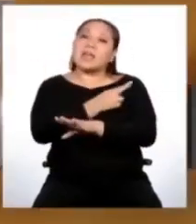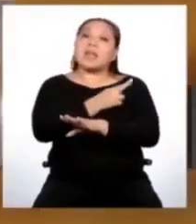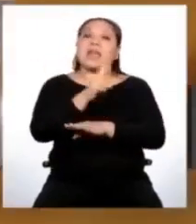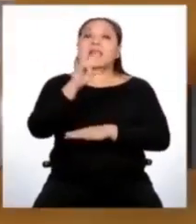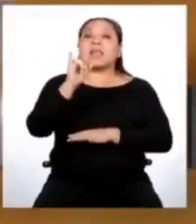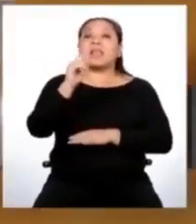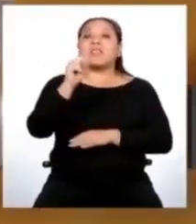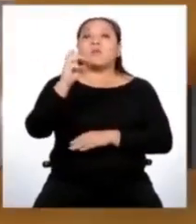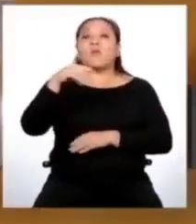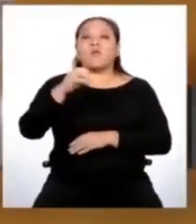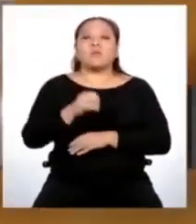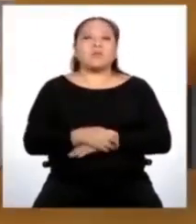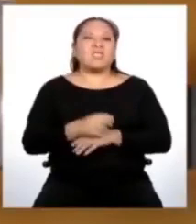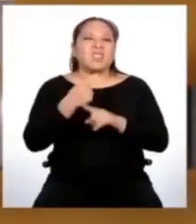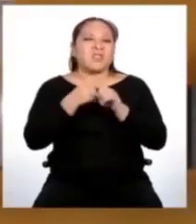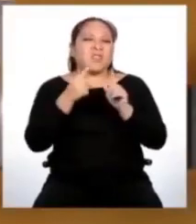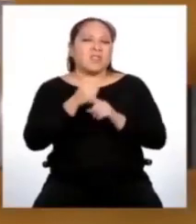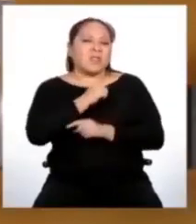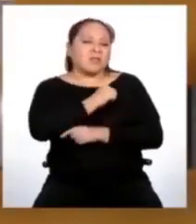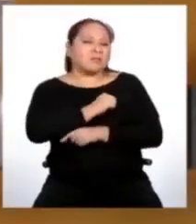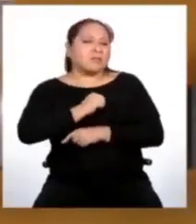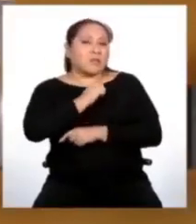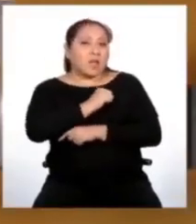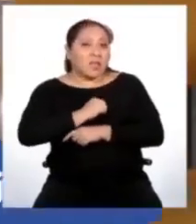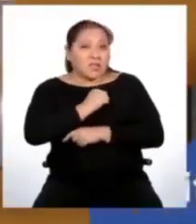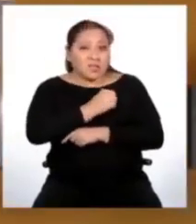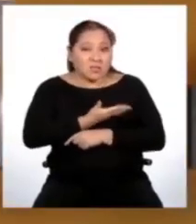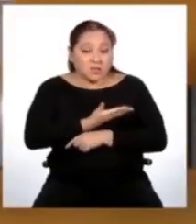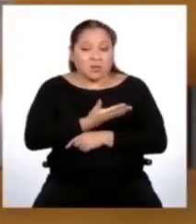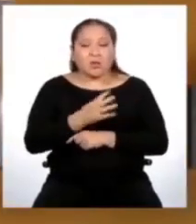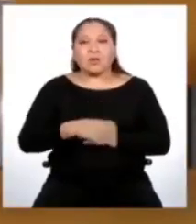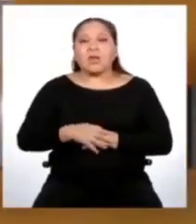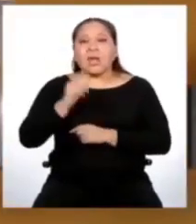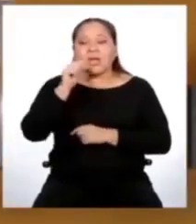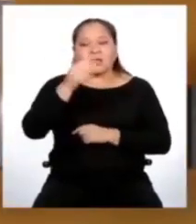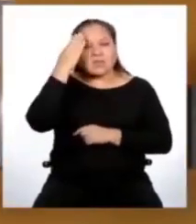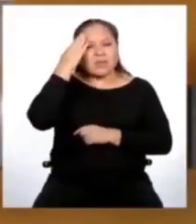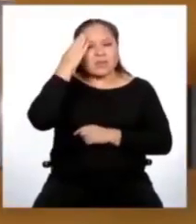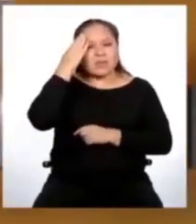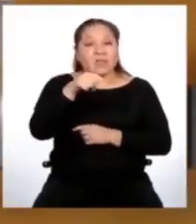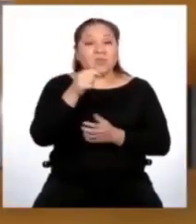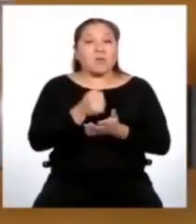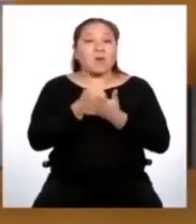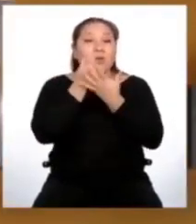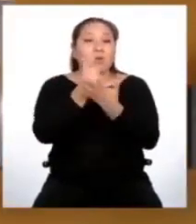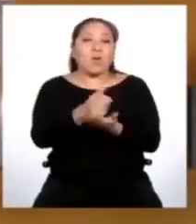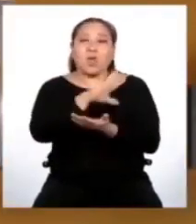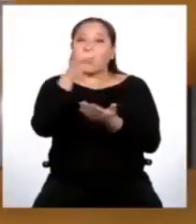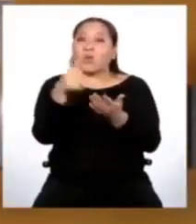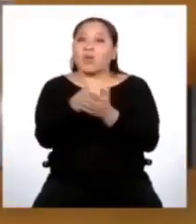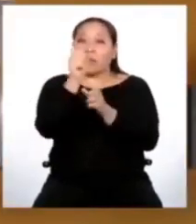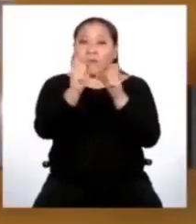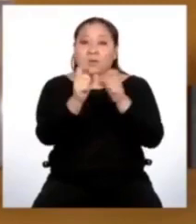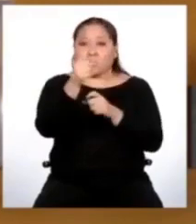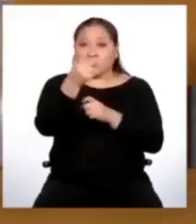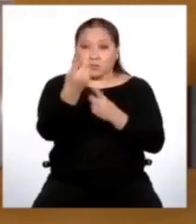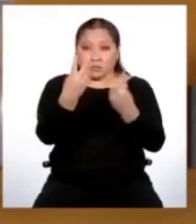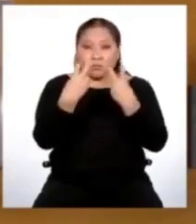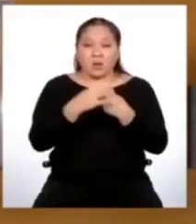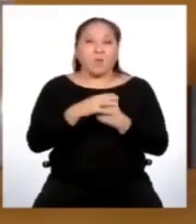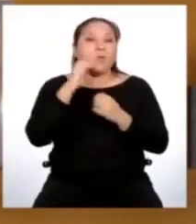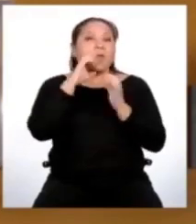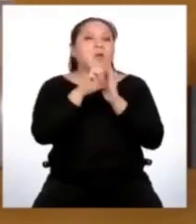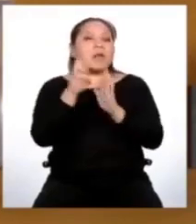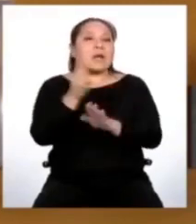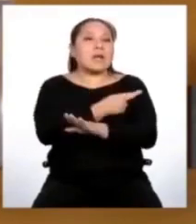revela actitudes y estados de ánimo. Ser conscientes de este aspecto será de enorme ayuda para todas y todos en casa. Por ejemplo, exponer con